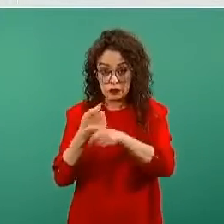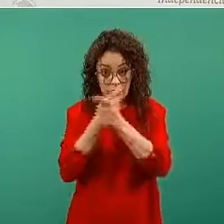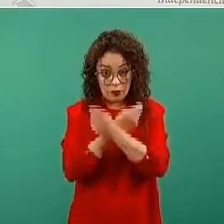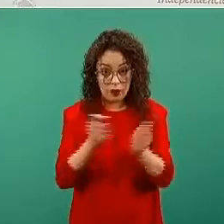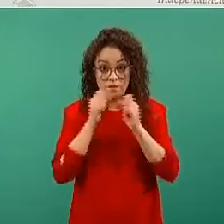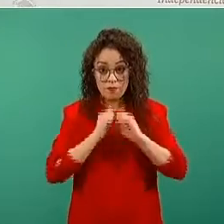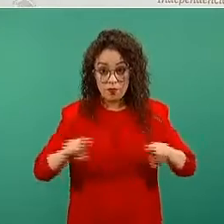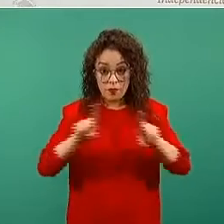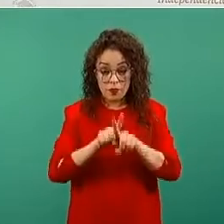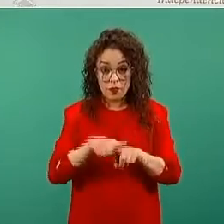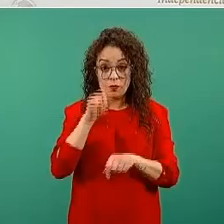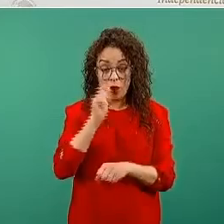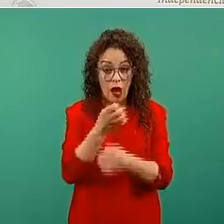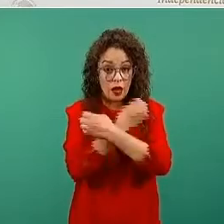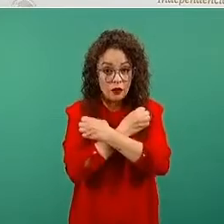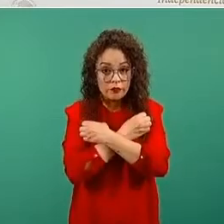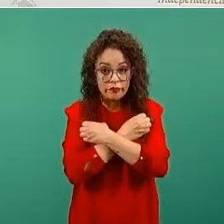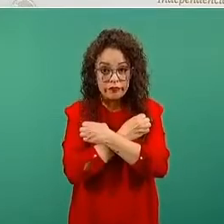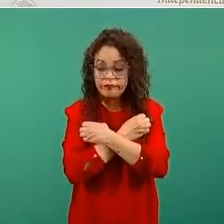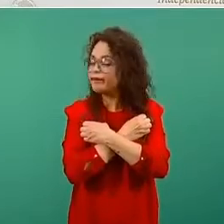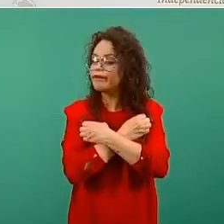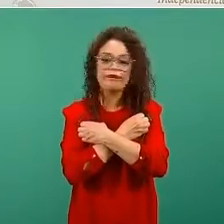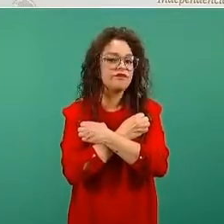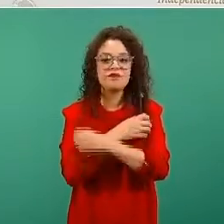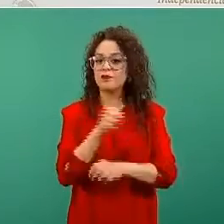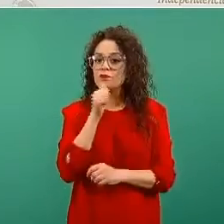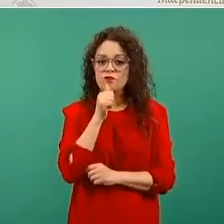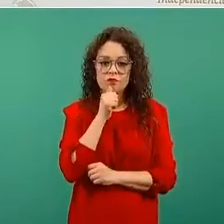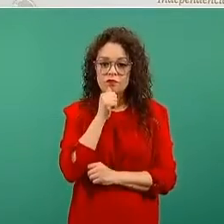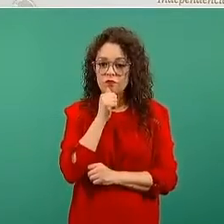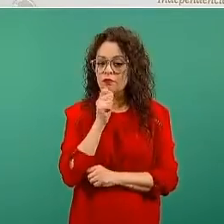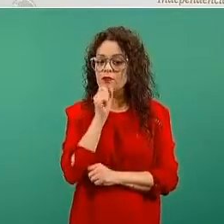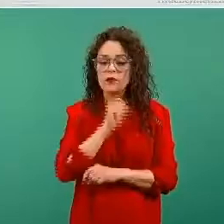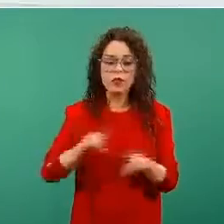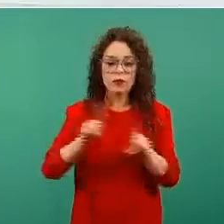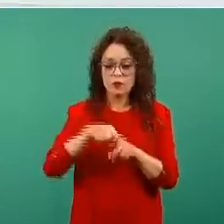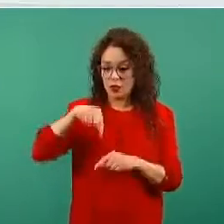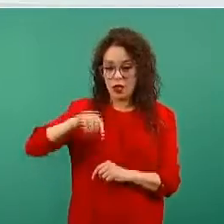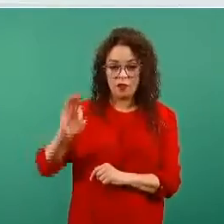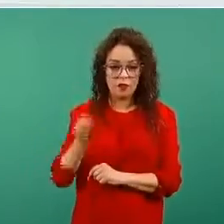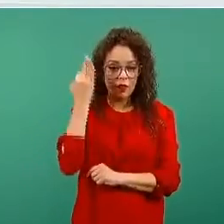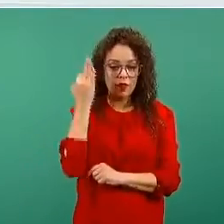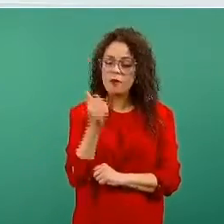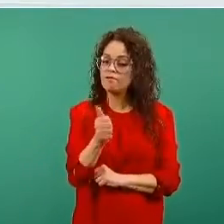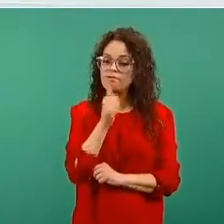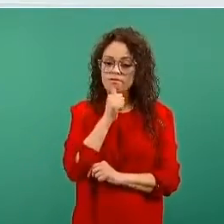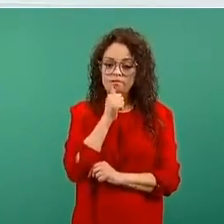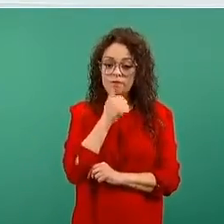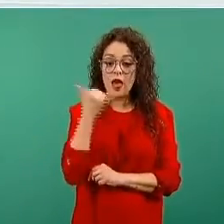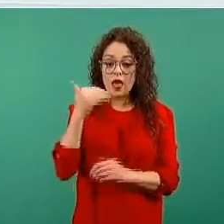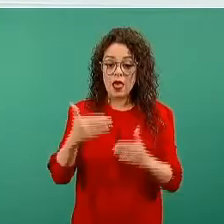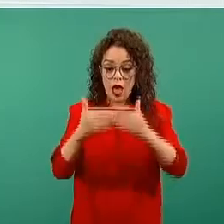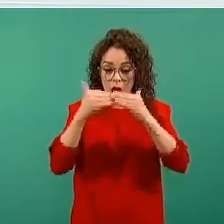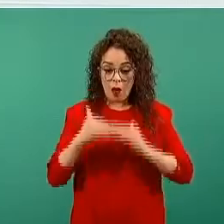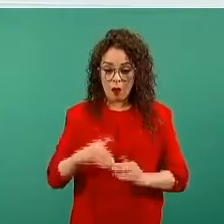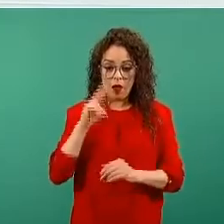federativas, ni tampoco en nivel federal. Y las personas adultas mayores, aquí está,